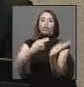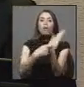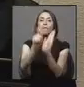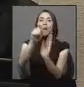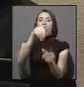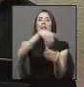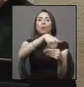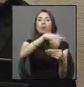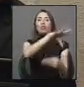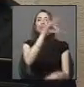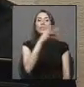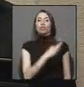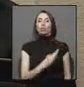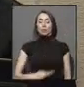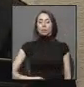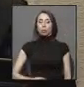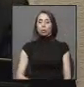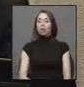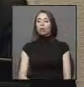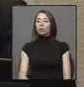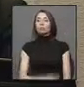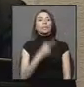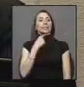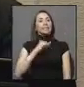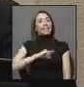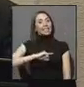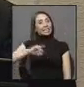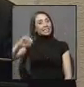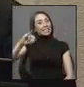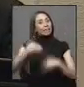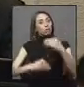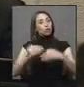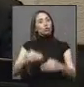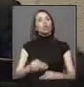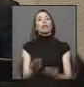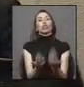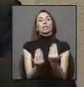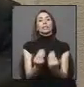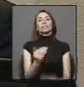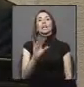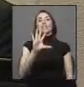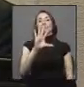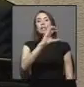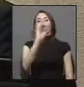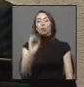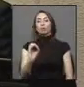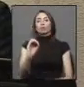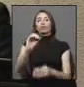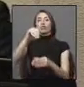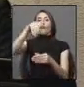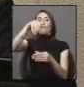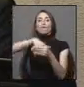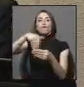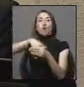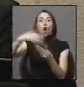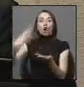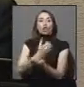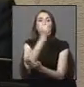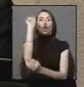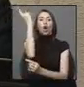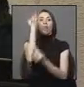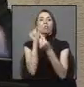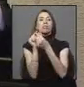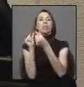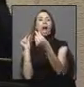diputados y para mantenerse un 5% de los votos nacionales,